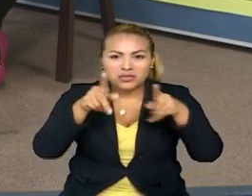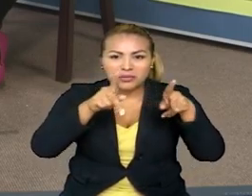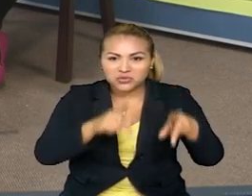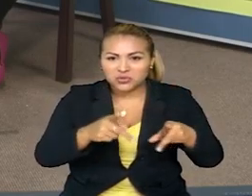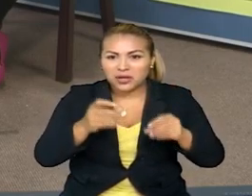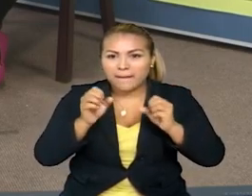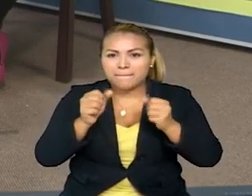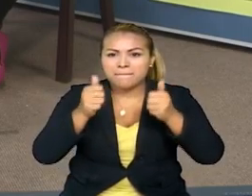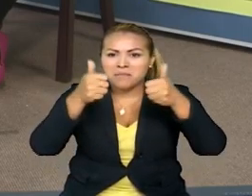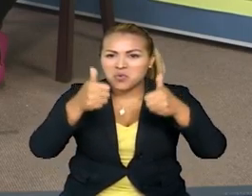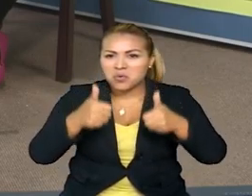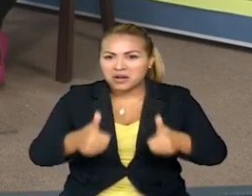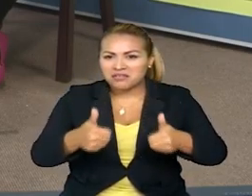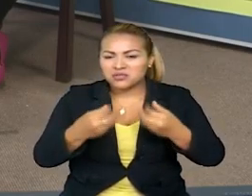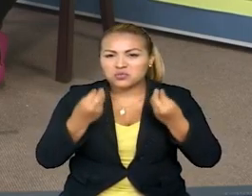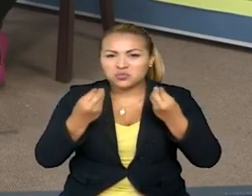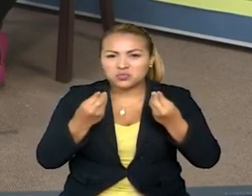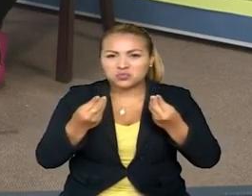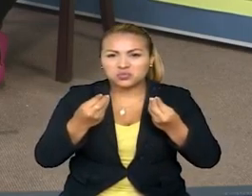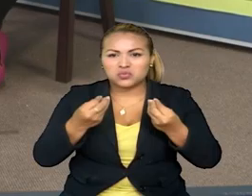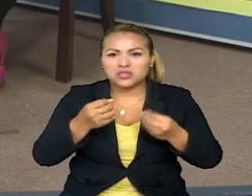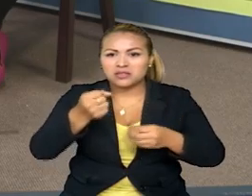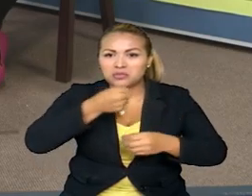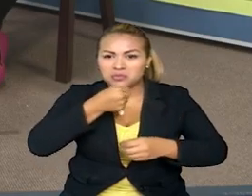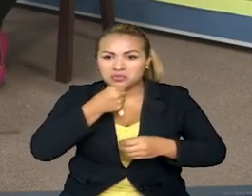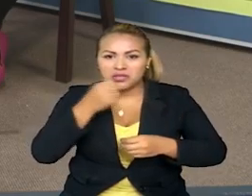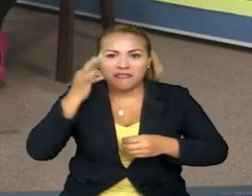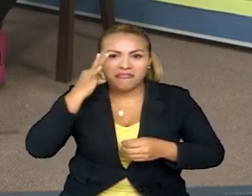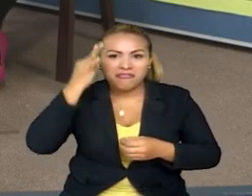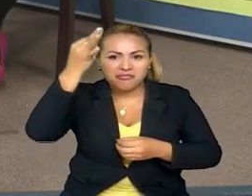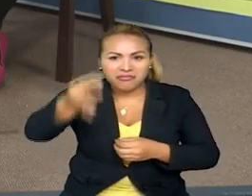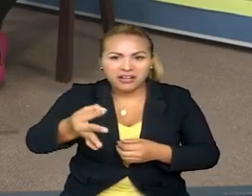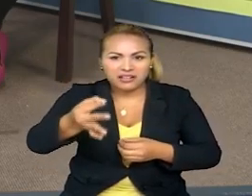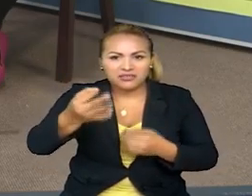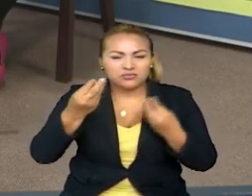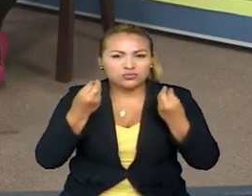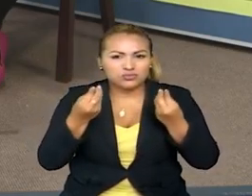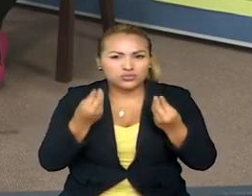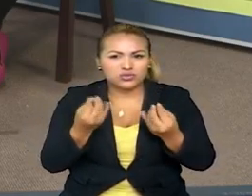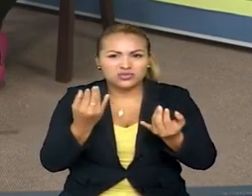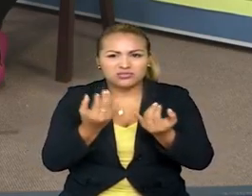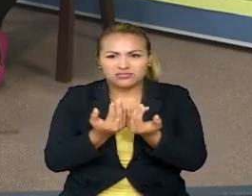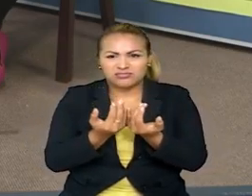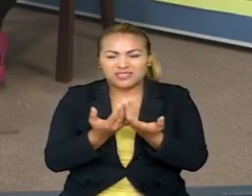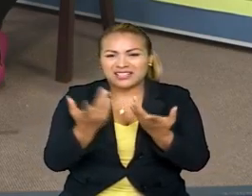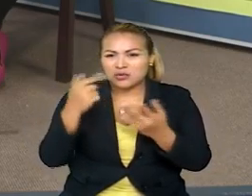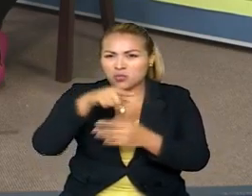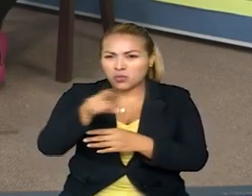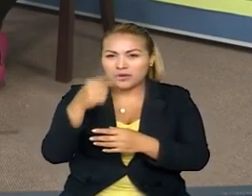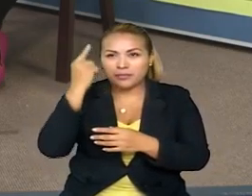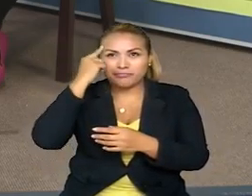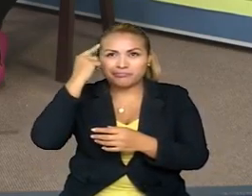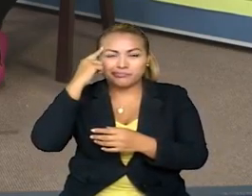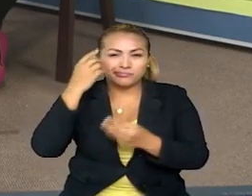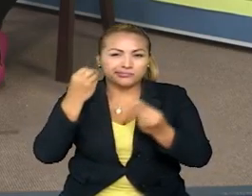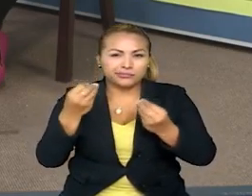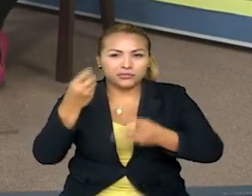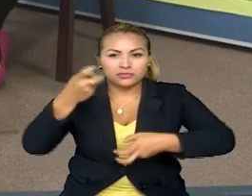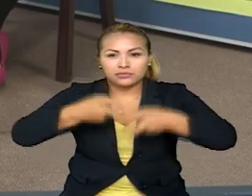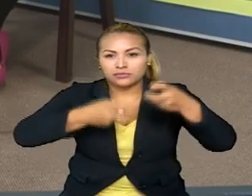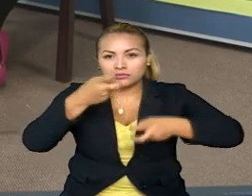noticias falsas como lo que se conoce como facebook y se creaban una mentalidad el problema es